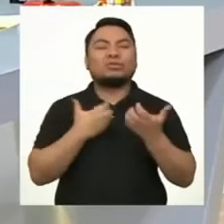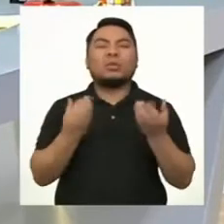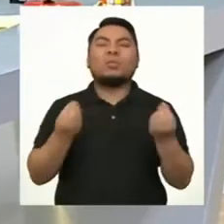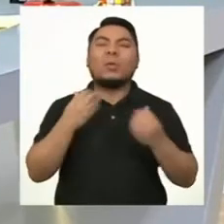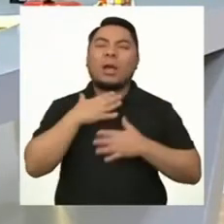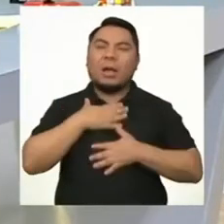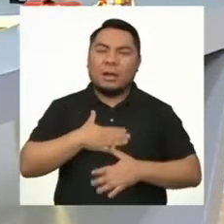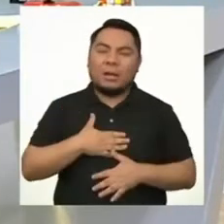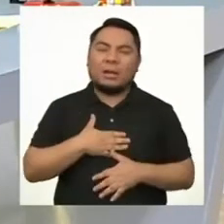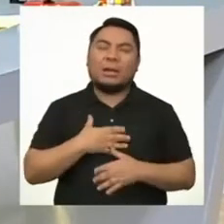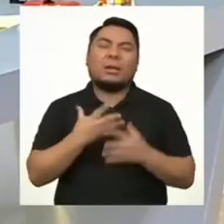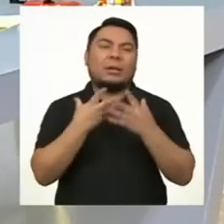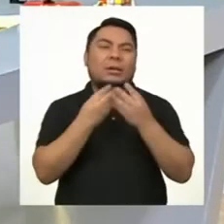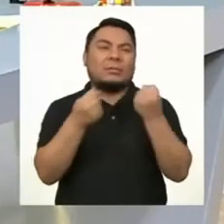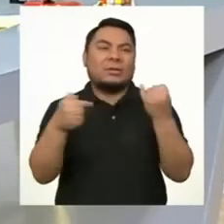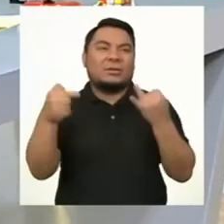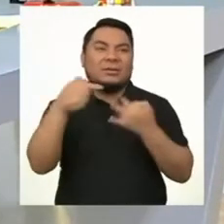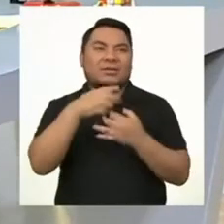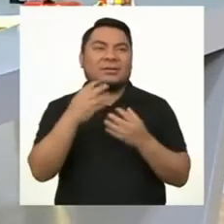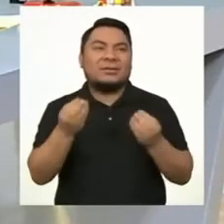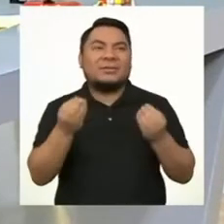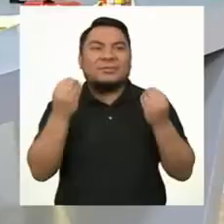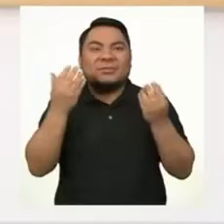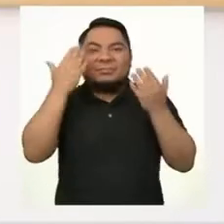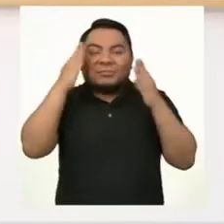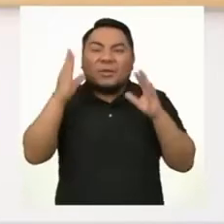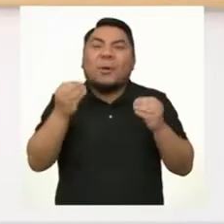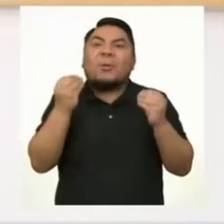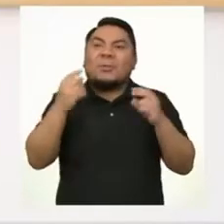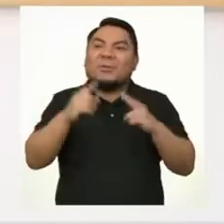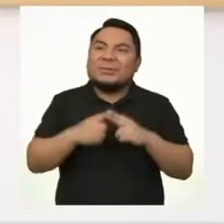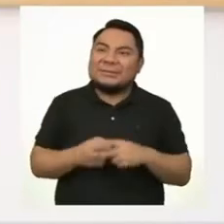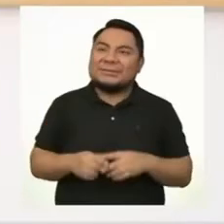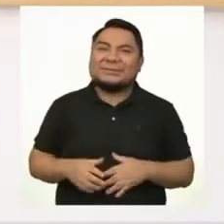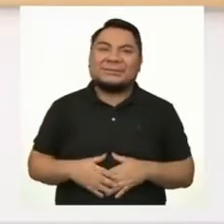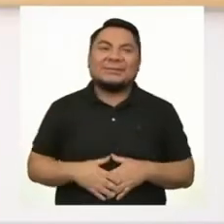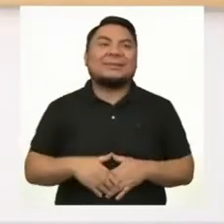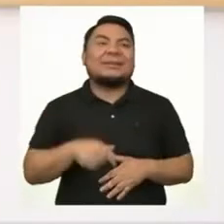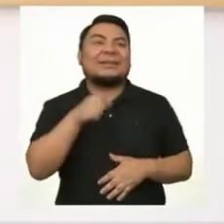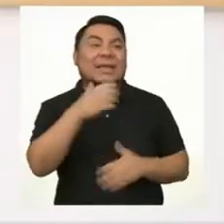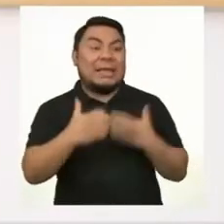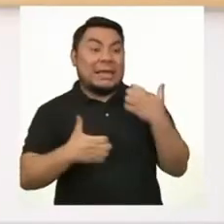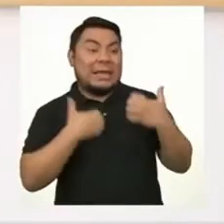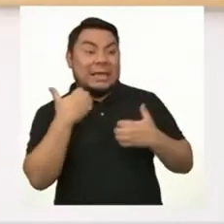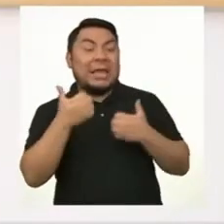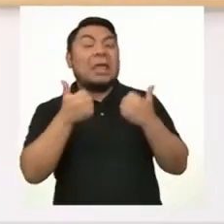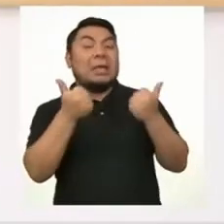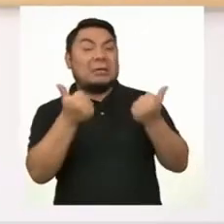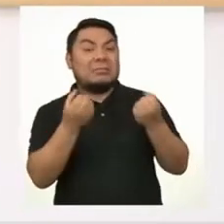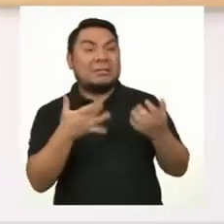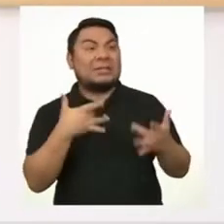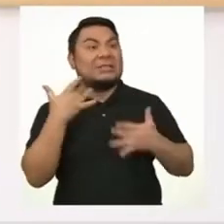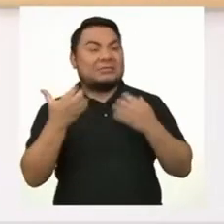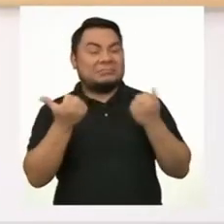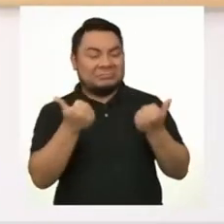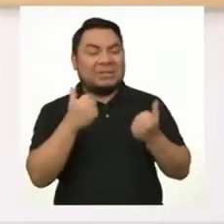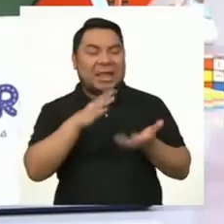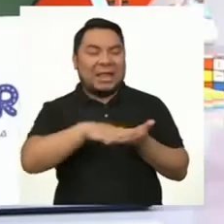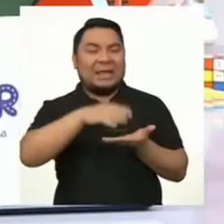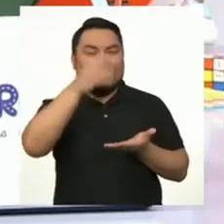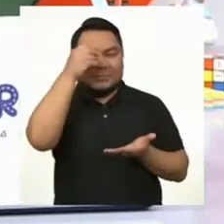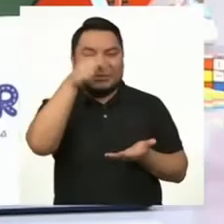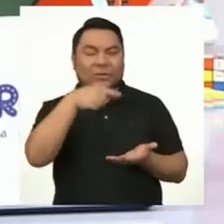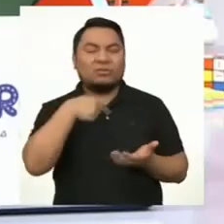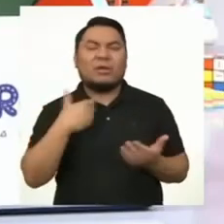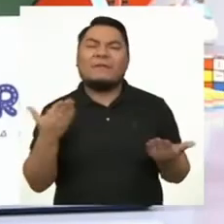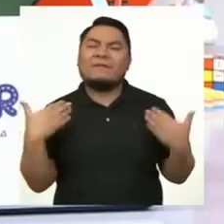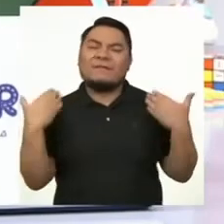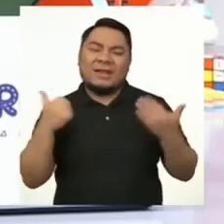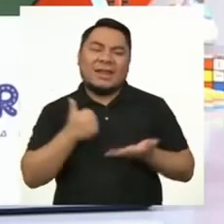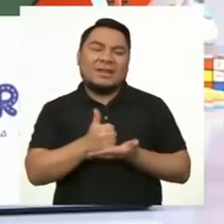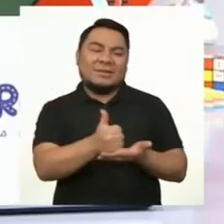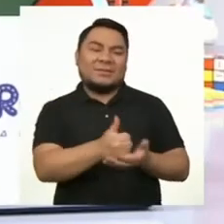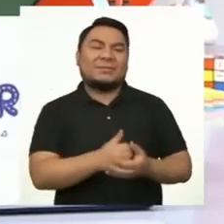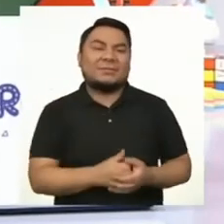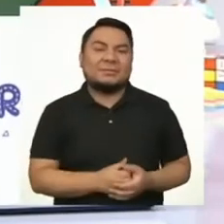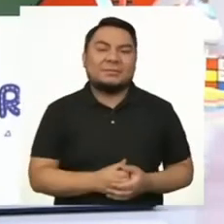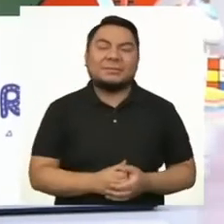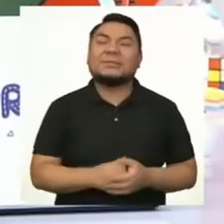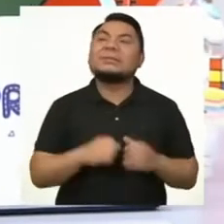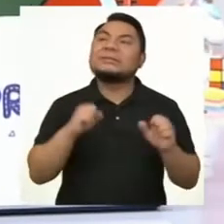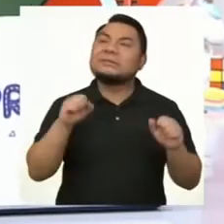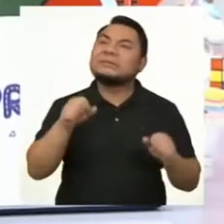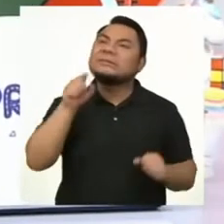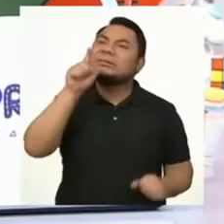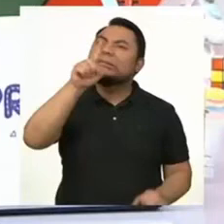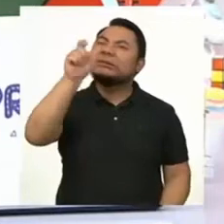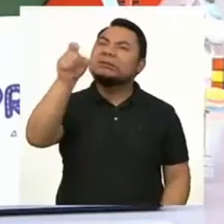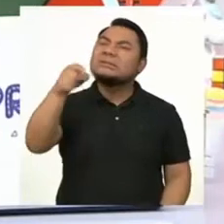Son tantas que no sé por dónde comenzar. El entusiasmo es básico para aprender. Yo feliz de ayudarte. Profesora, ¿te has